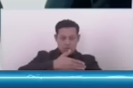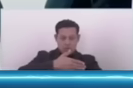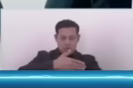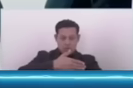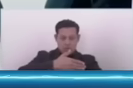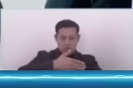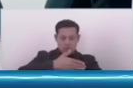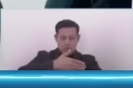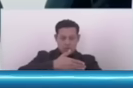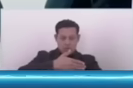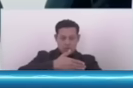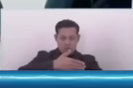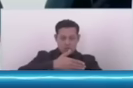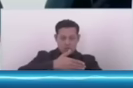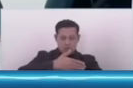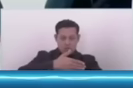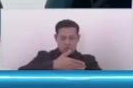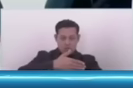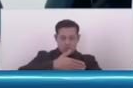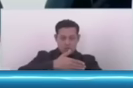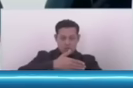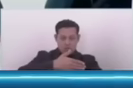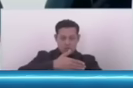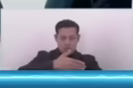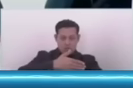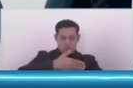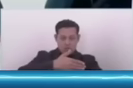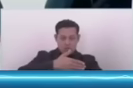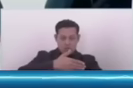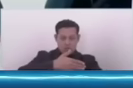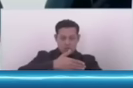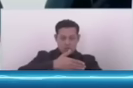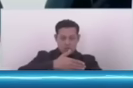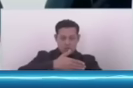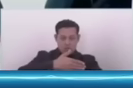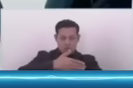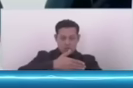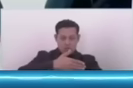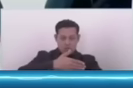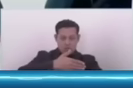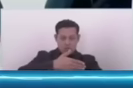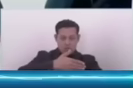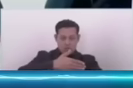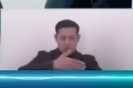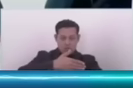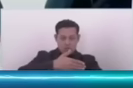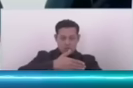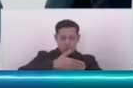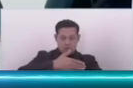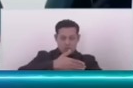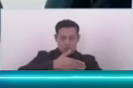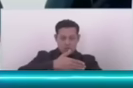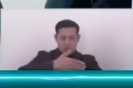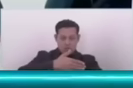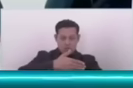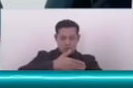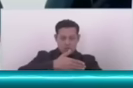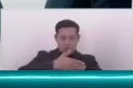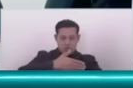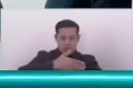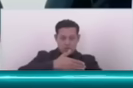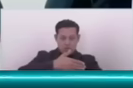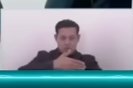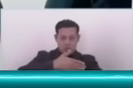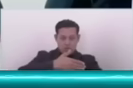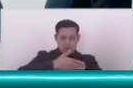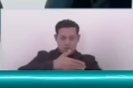nuevas ideas que cortan los pedacitos y lo sube para hacerse quedar mal porque son la misma maña yo me he fijado como los